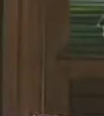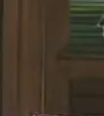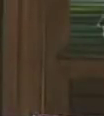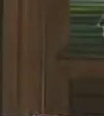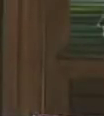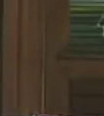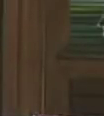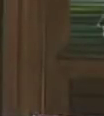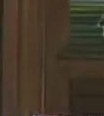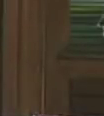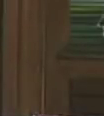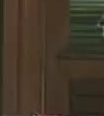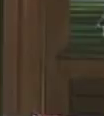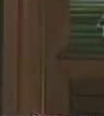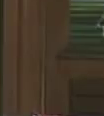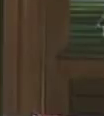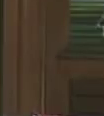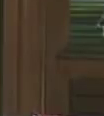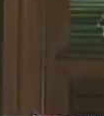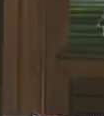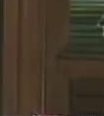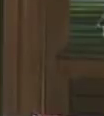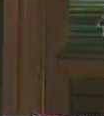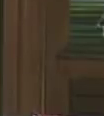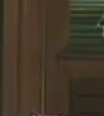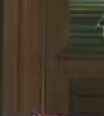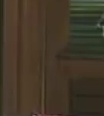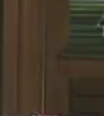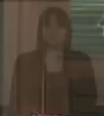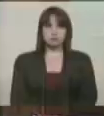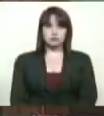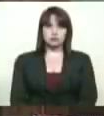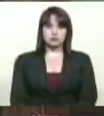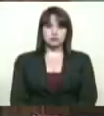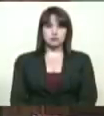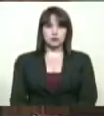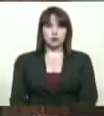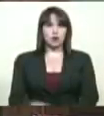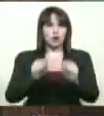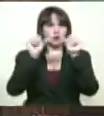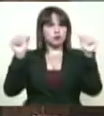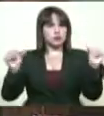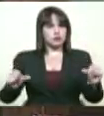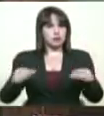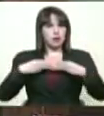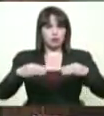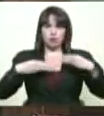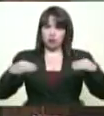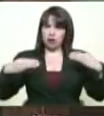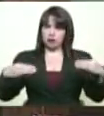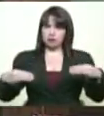con la lengua fuera con un sistema de poder popular